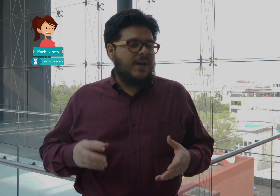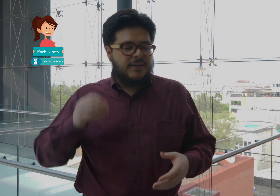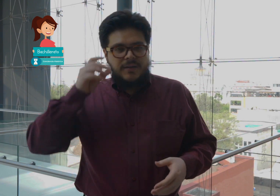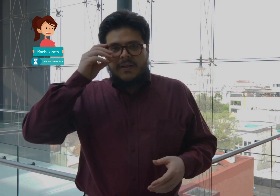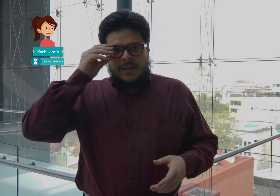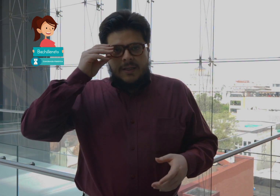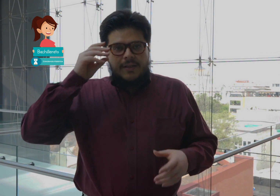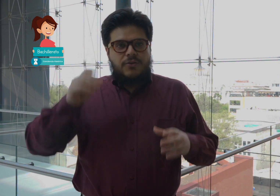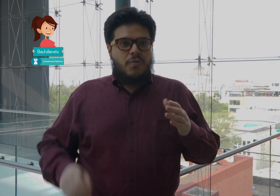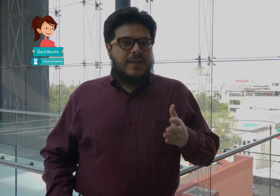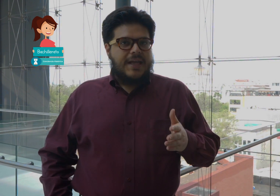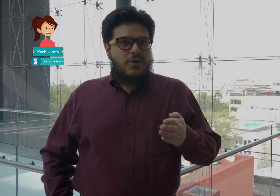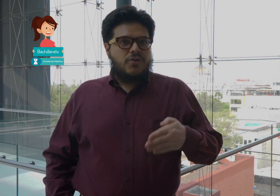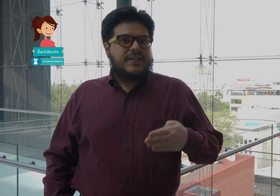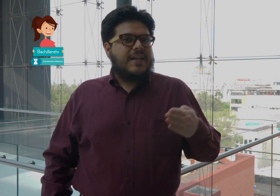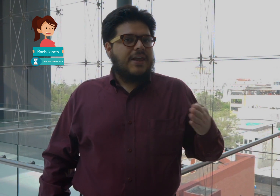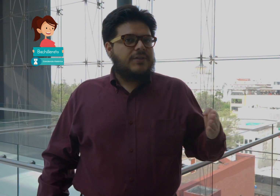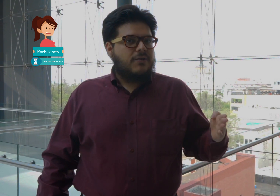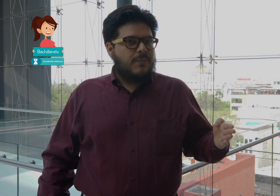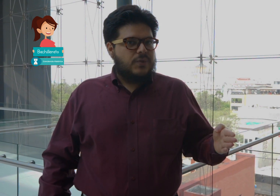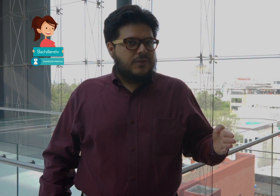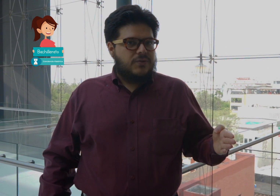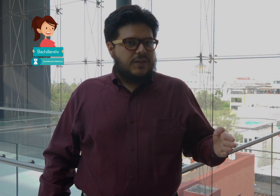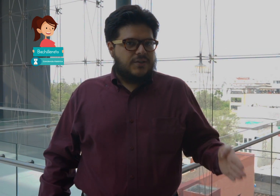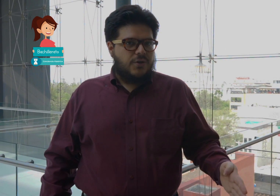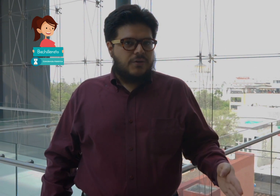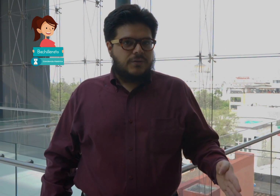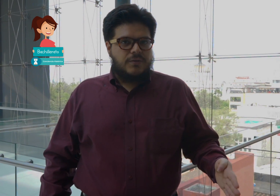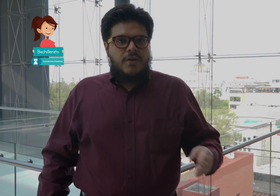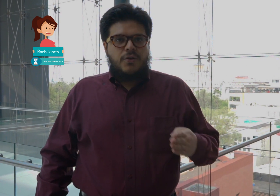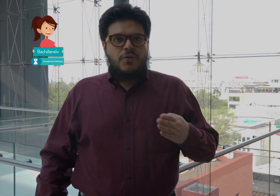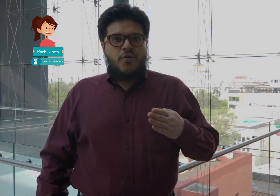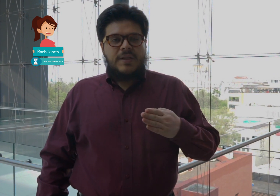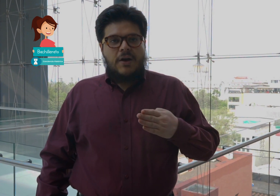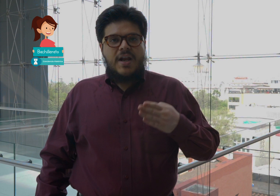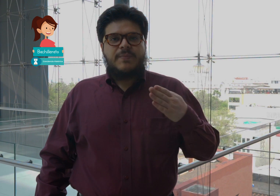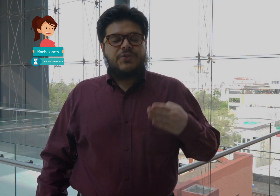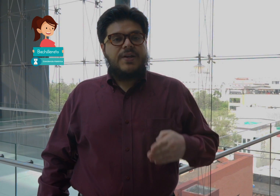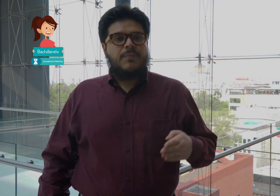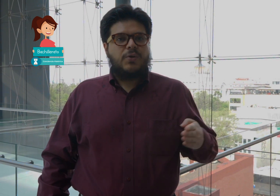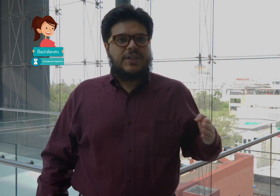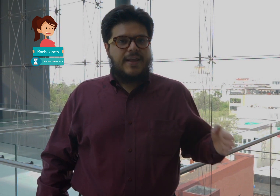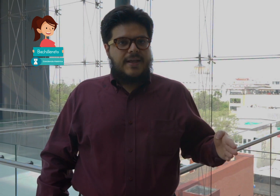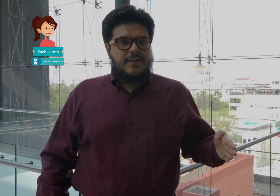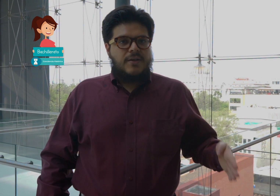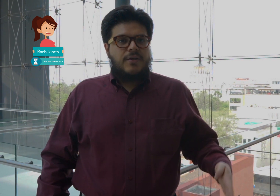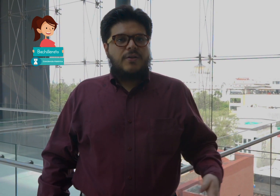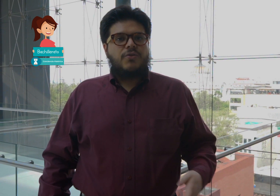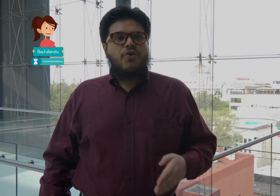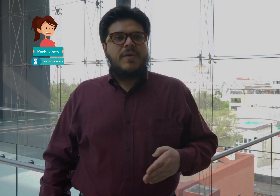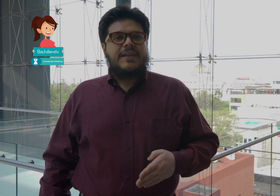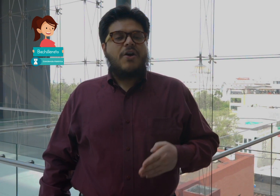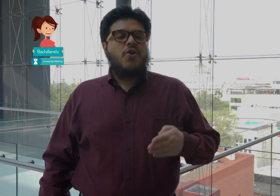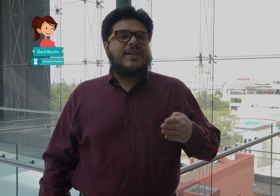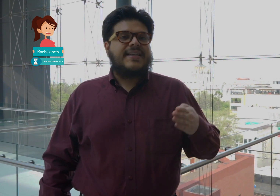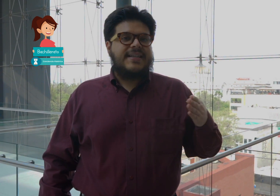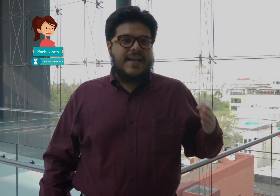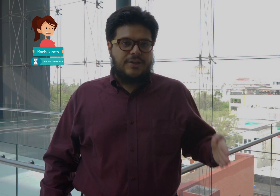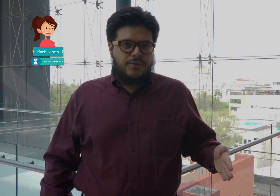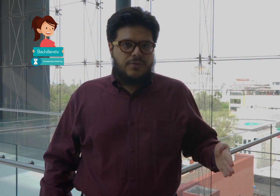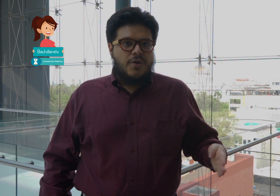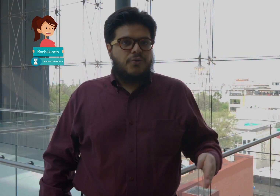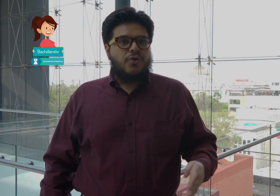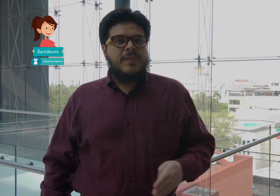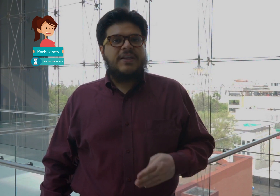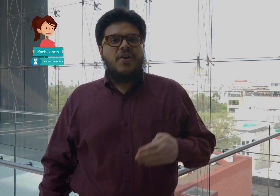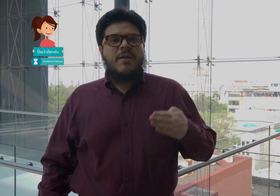diría mi abuela. Documentaron los traslados a los campos de concentración, documentaron las personas deportadas, documentaron los